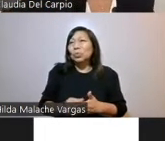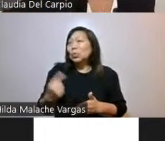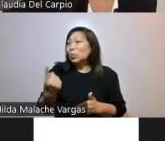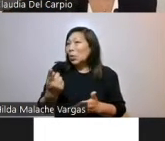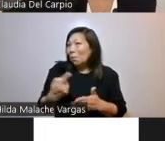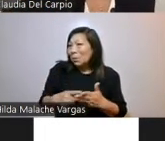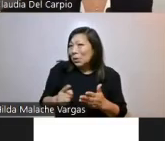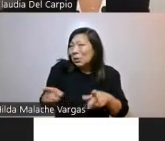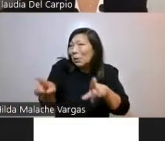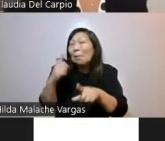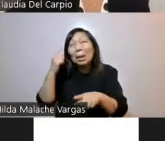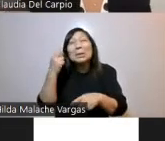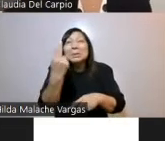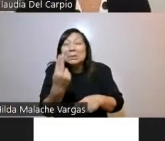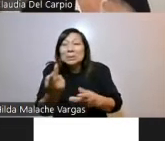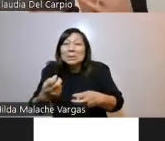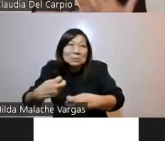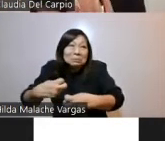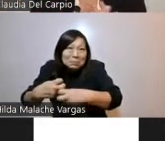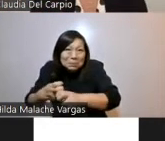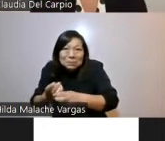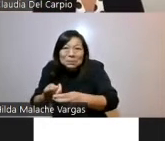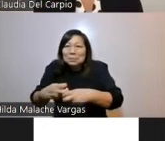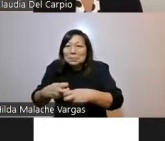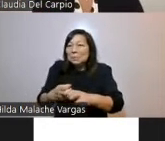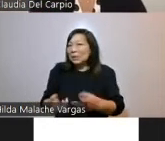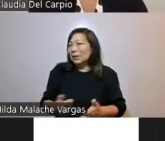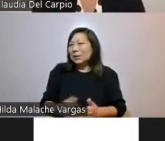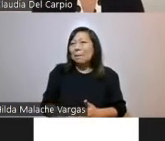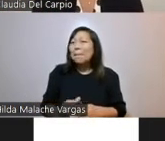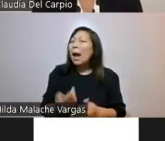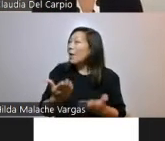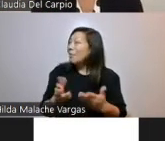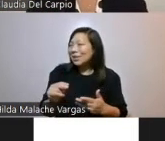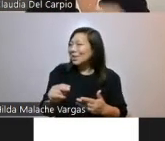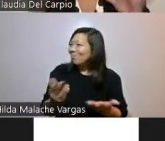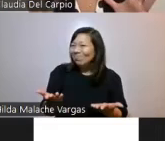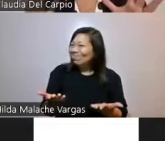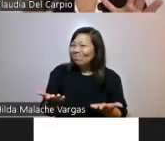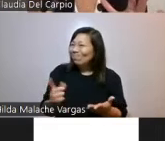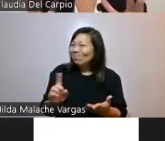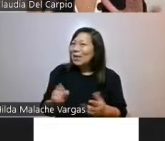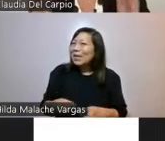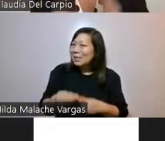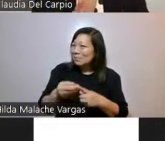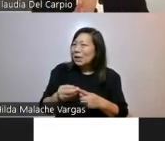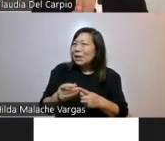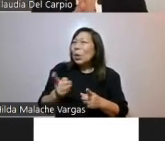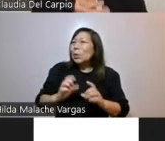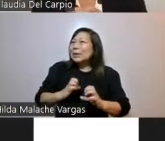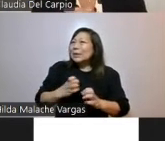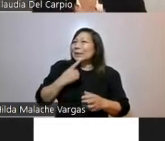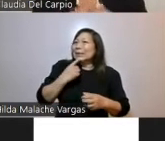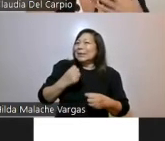hecho de estar con la pareja, o bueno, estar en un encuentro íntimo, digamos. Y a veces no es así. Hay muchos factores, especialmente el estrés, que afecta